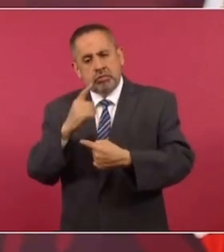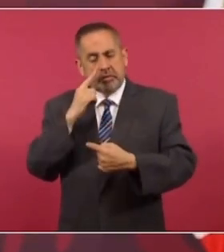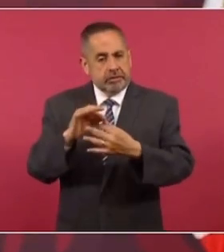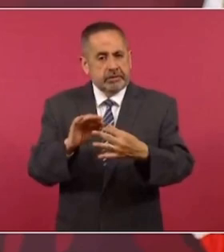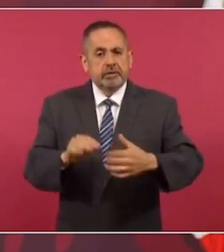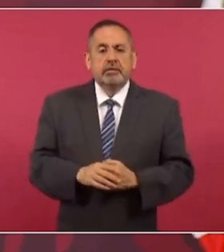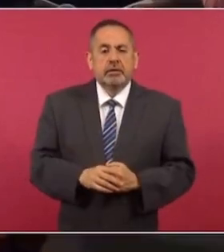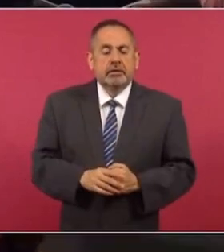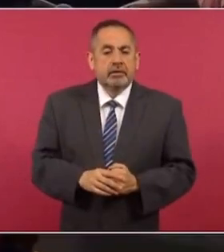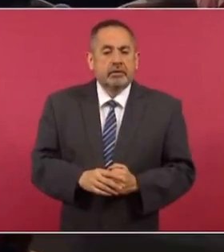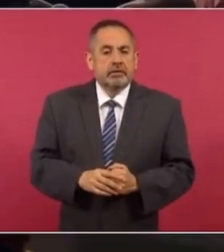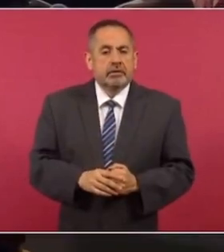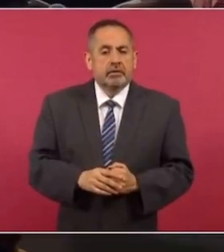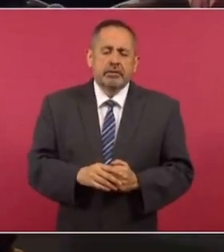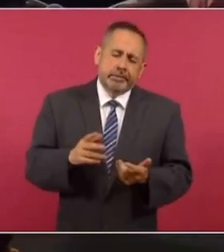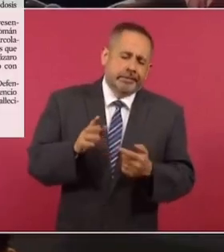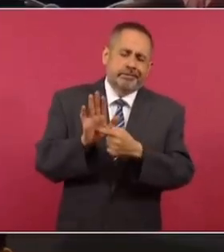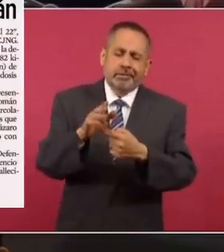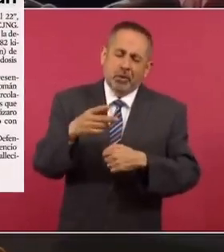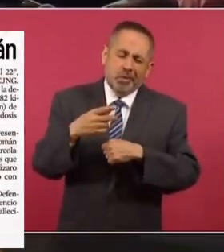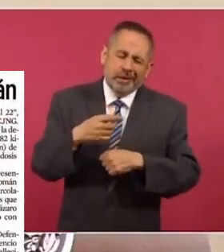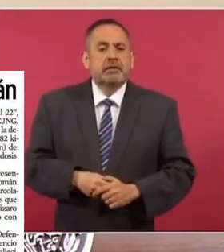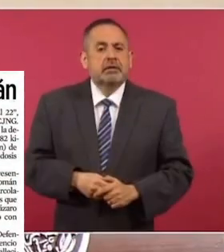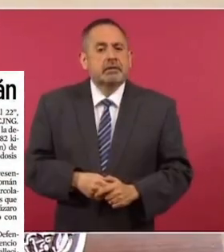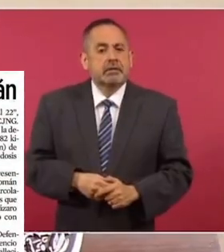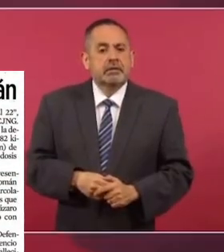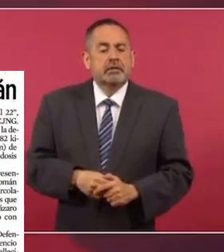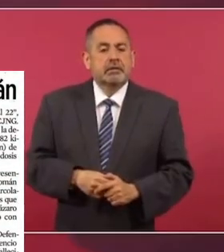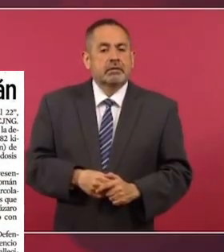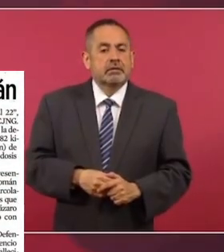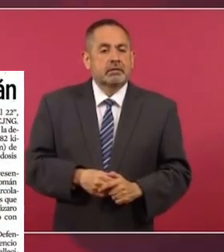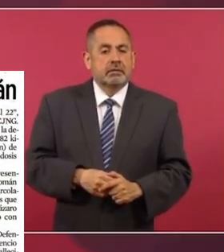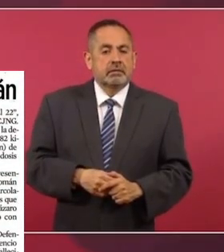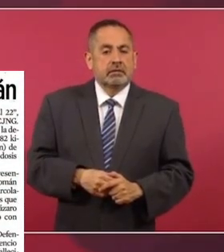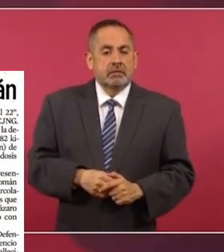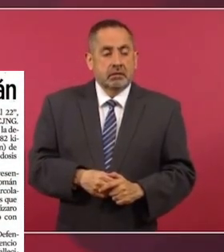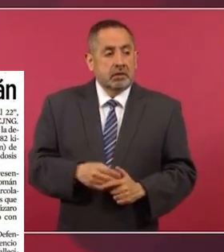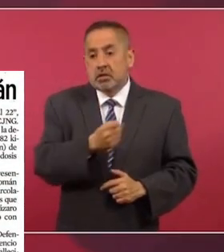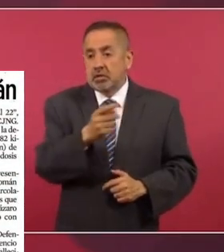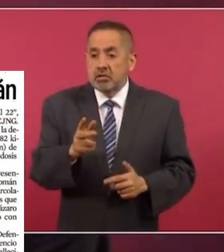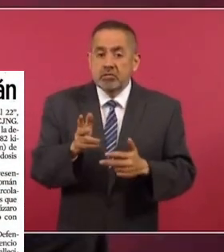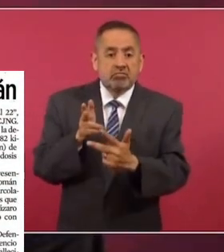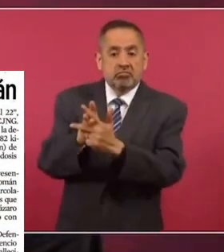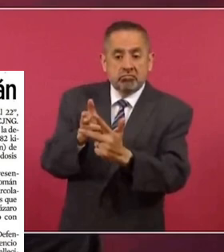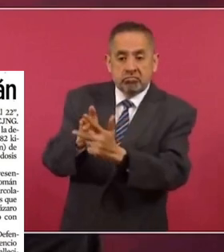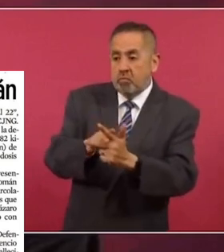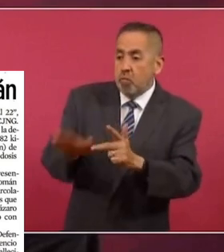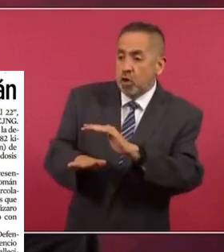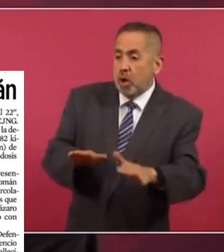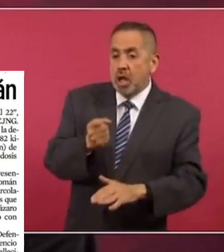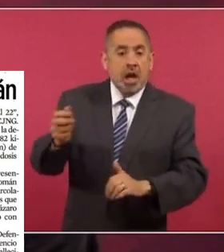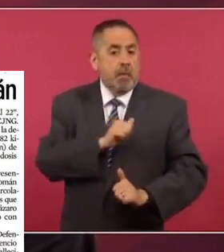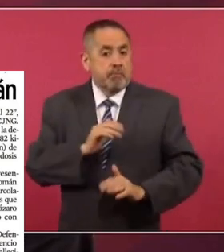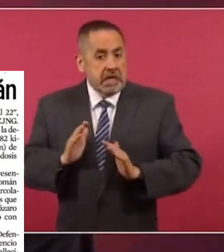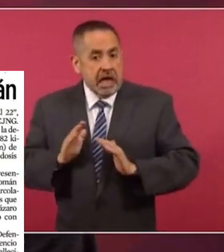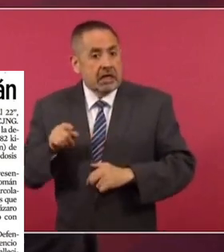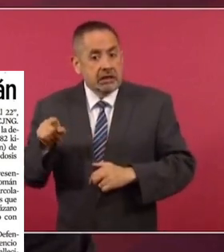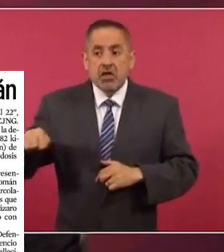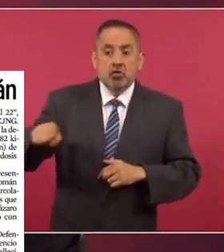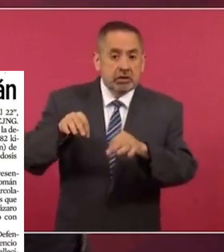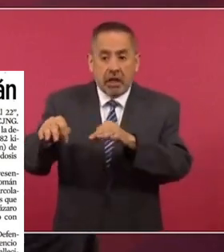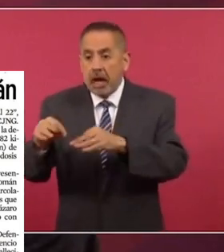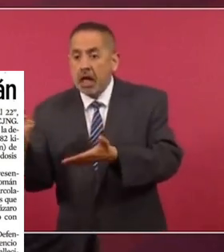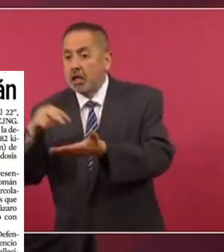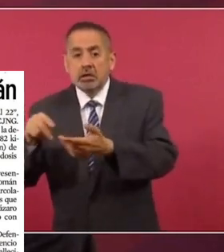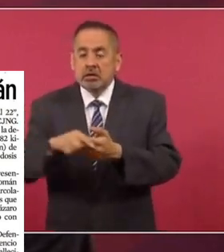es también dolorosa, es que están asesinando a militares que están trabajando en